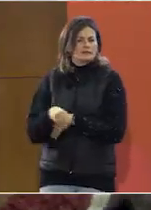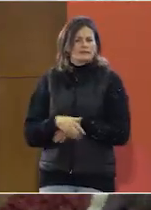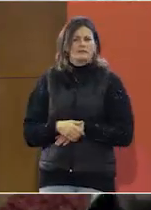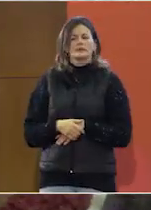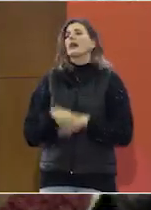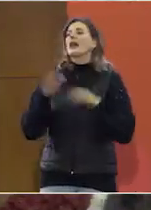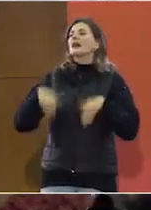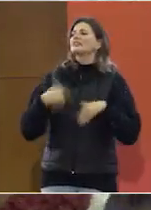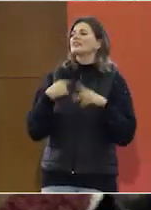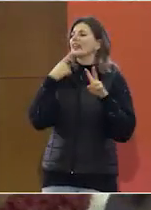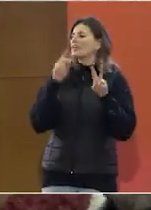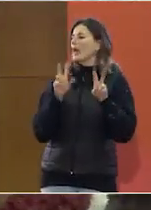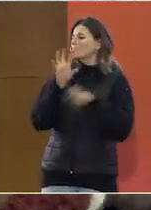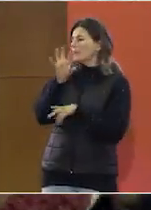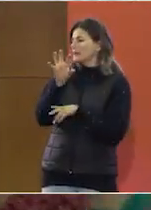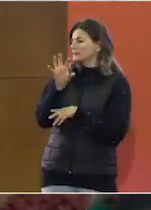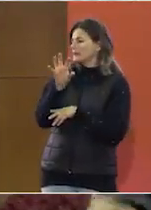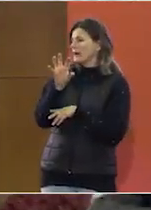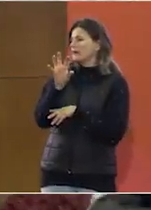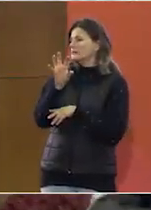A lo mejor la patria